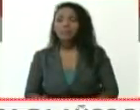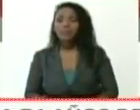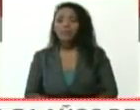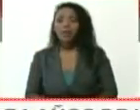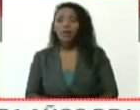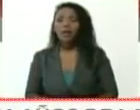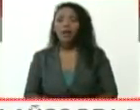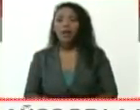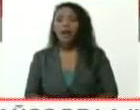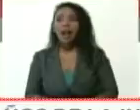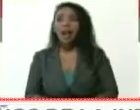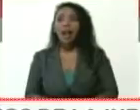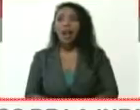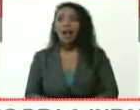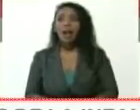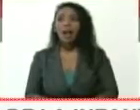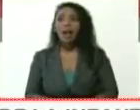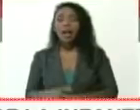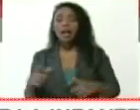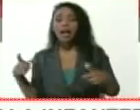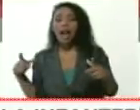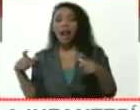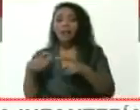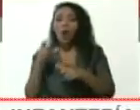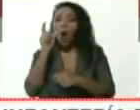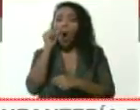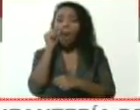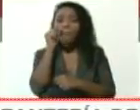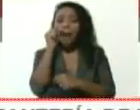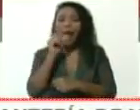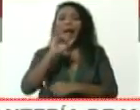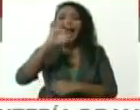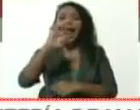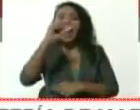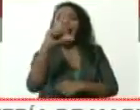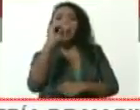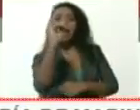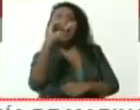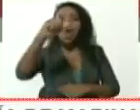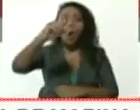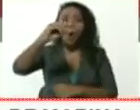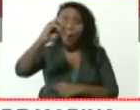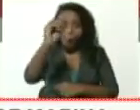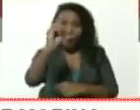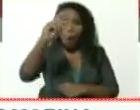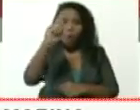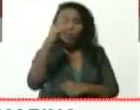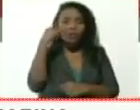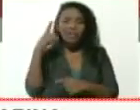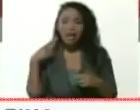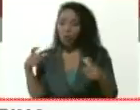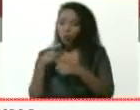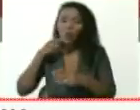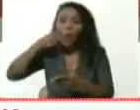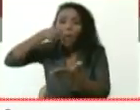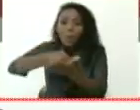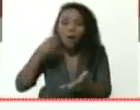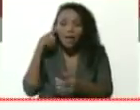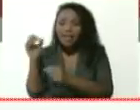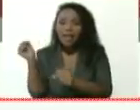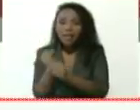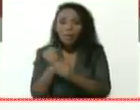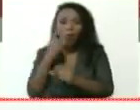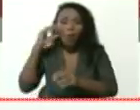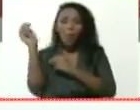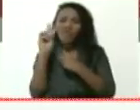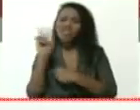Elliot Abrams, no sé si lo han visto, un señor que el presidente Trump nombró para los asuntos de la transición en Venezuela,